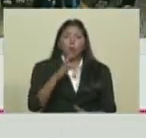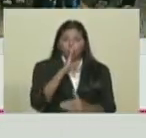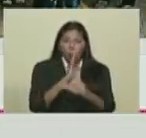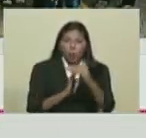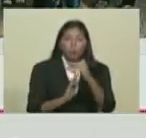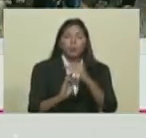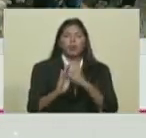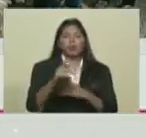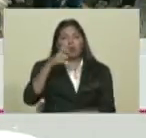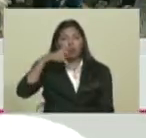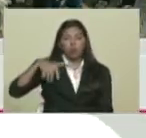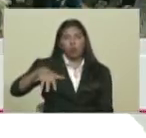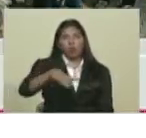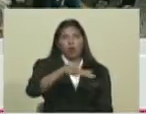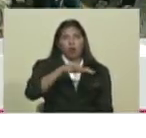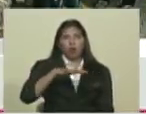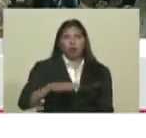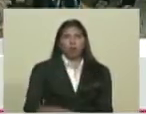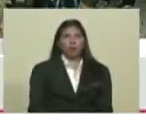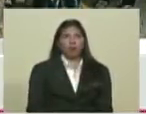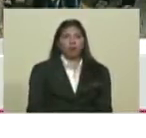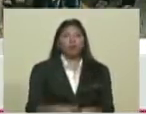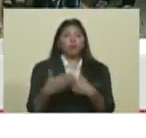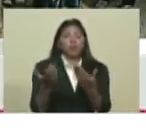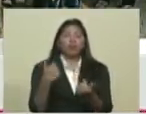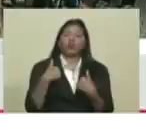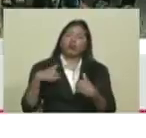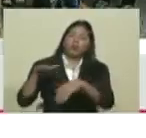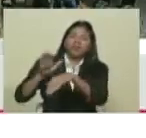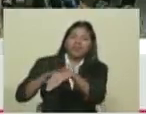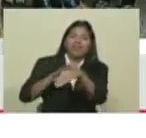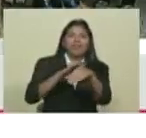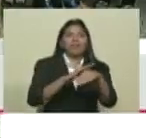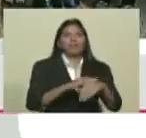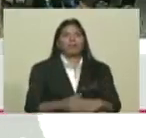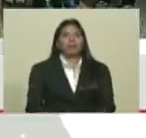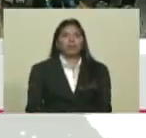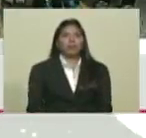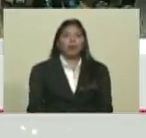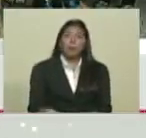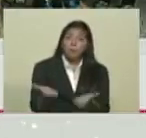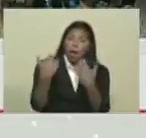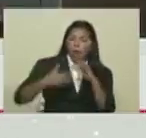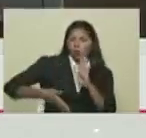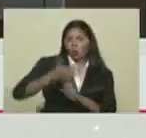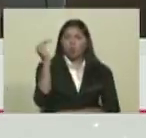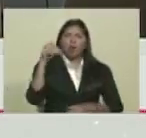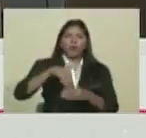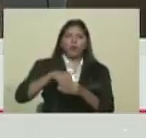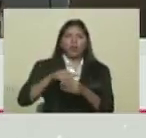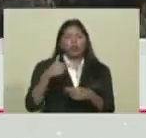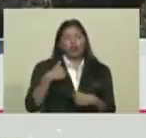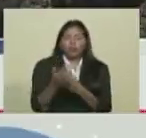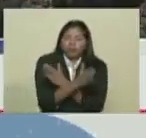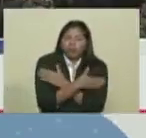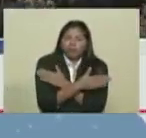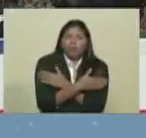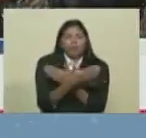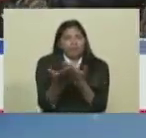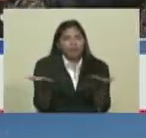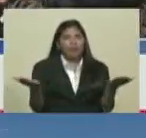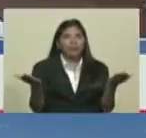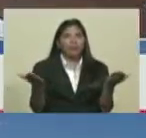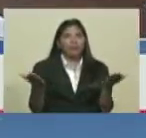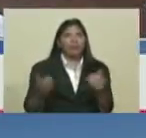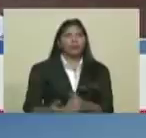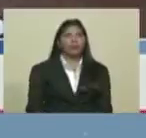son los ciudadanos y ciudadanas. A ustedes le hago un llamado, compatriotas. Vamos a votar. Los felicito de antemano.